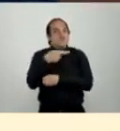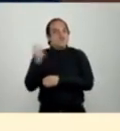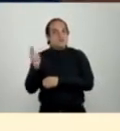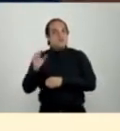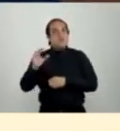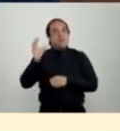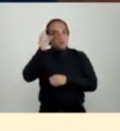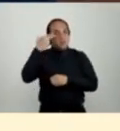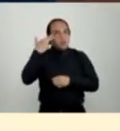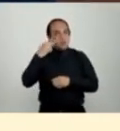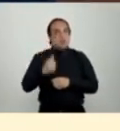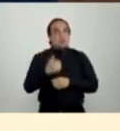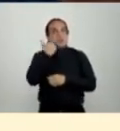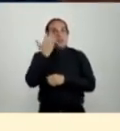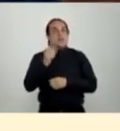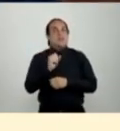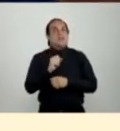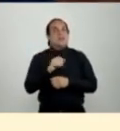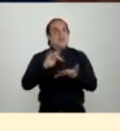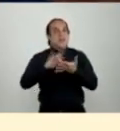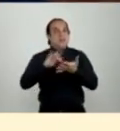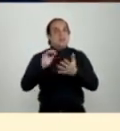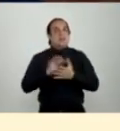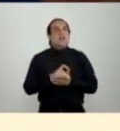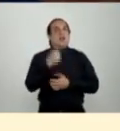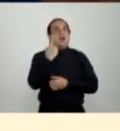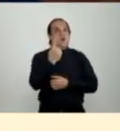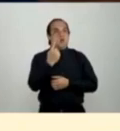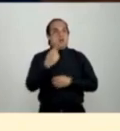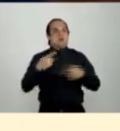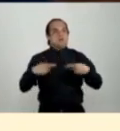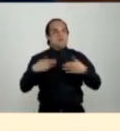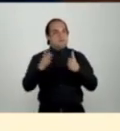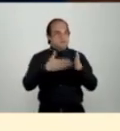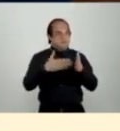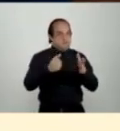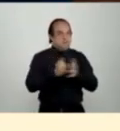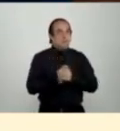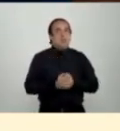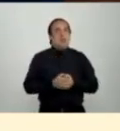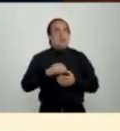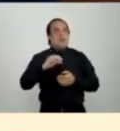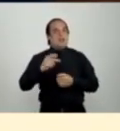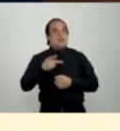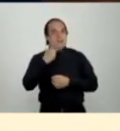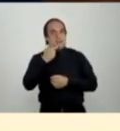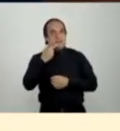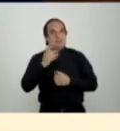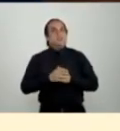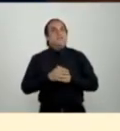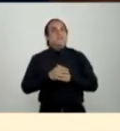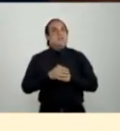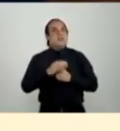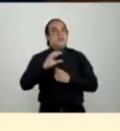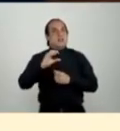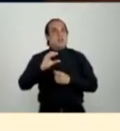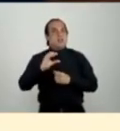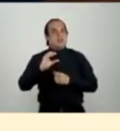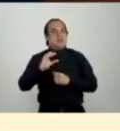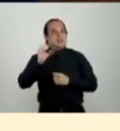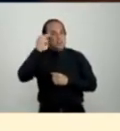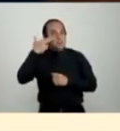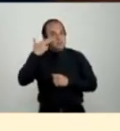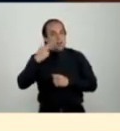permitía agradecerle después al cocinero en chino y bueno, pues me entendían y me contestaban. El problema es que me